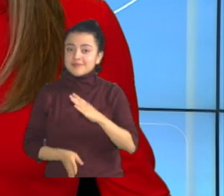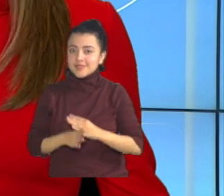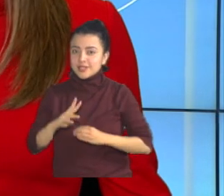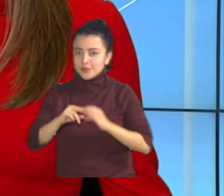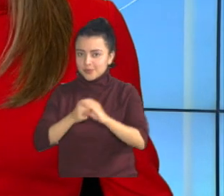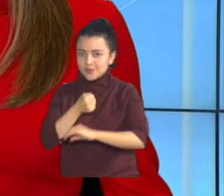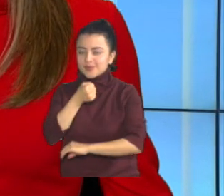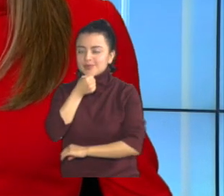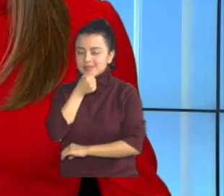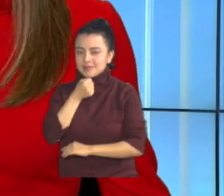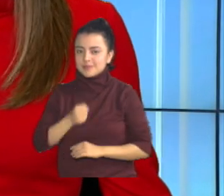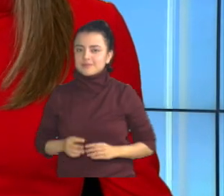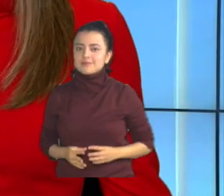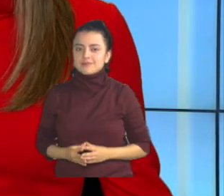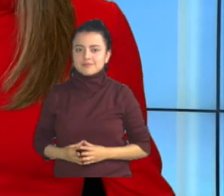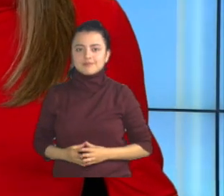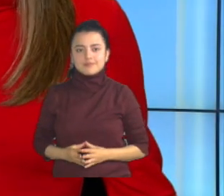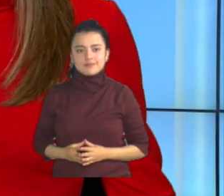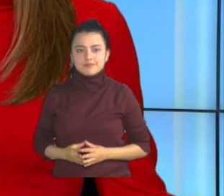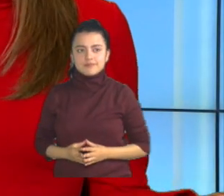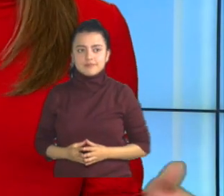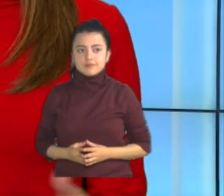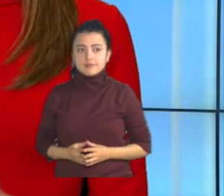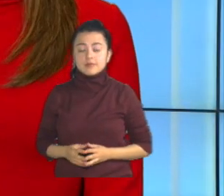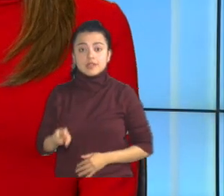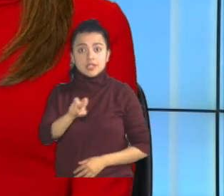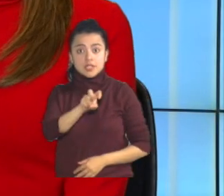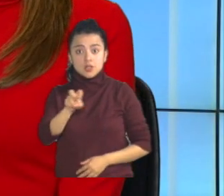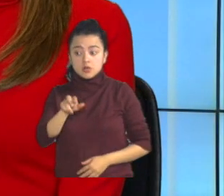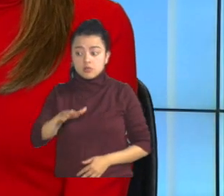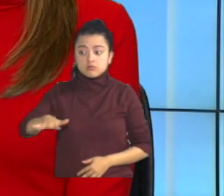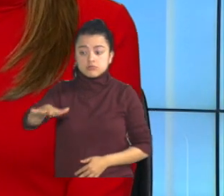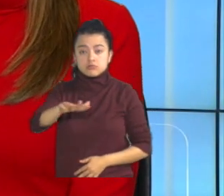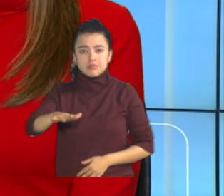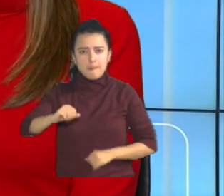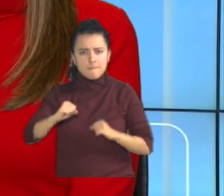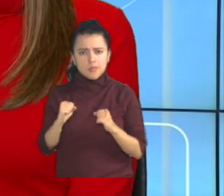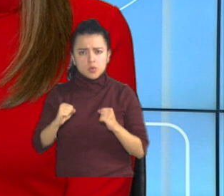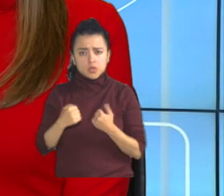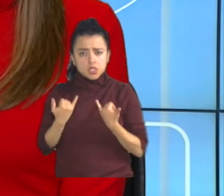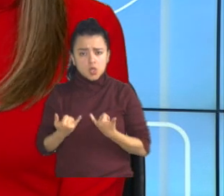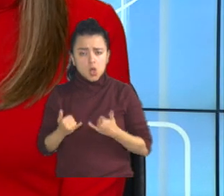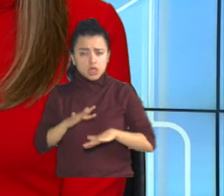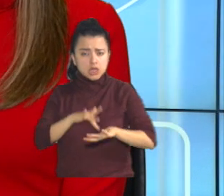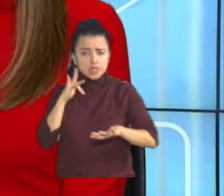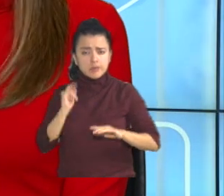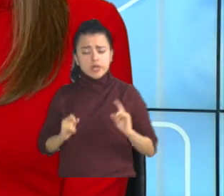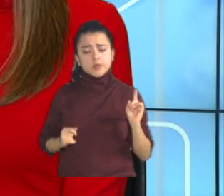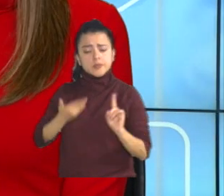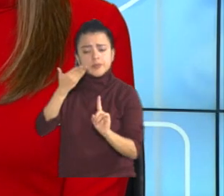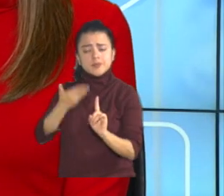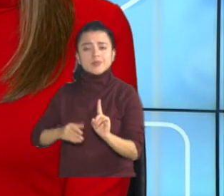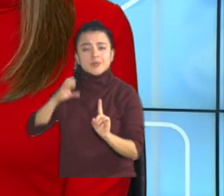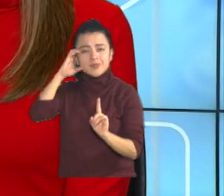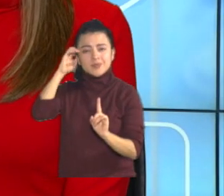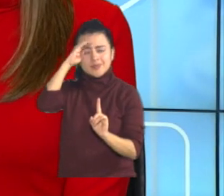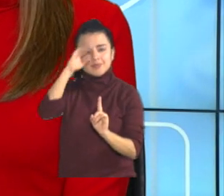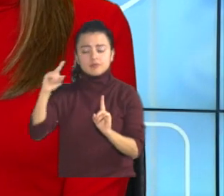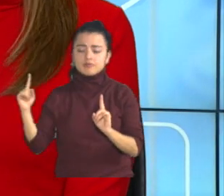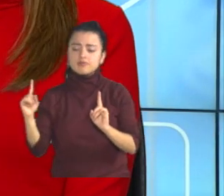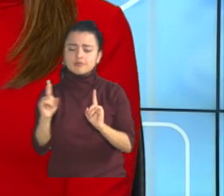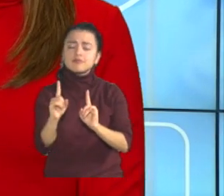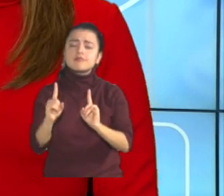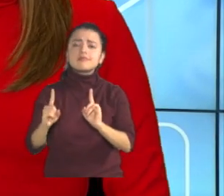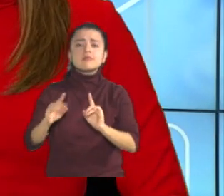Seguimos en Noticentro 1 CMI. En el norte de Bogotá se reunieron esta mañana el presidente electo Gustavo Petro y la alcaldesa